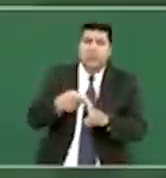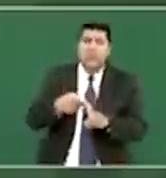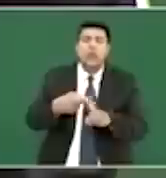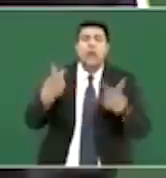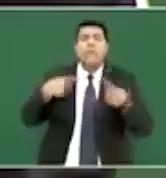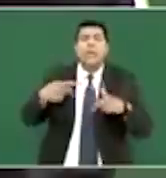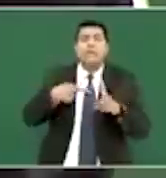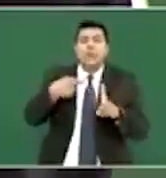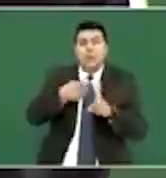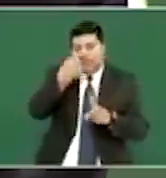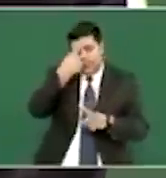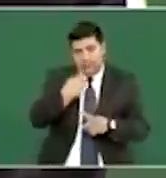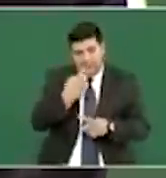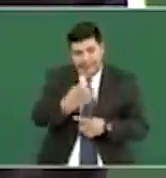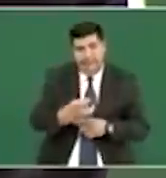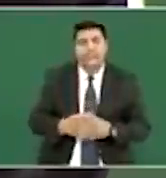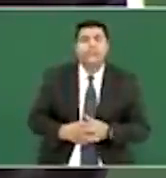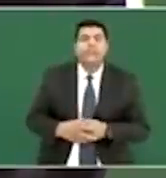gente. A ver,